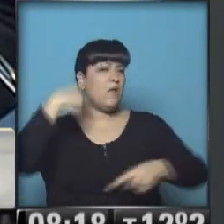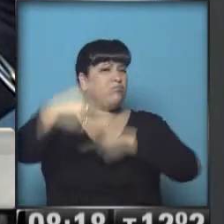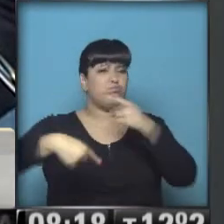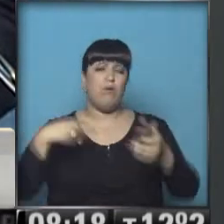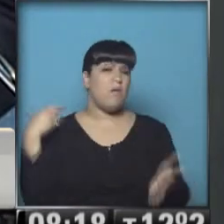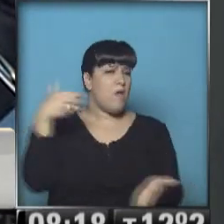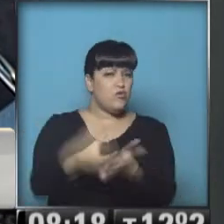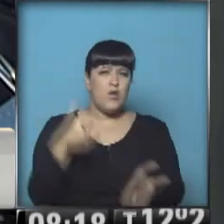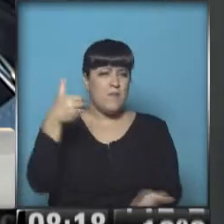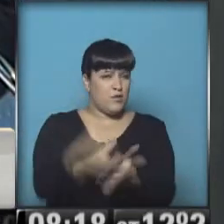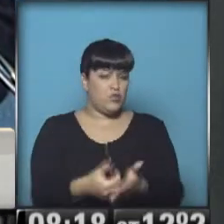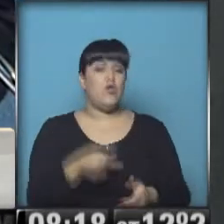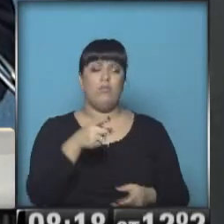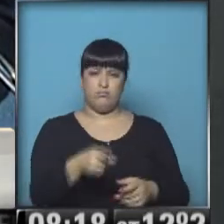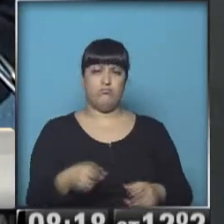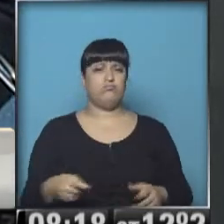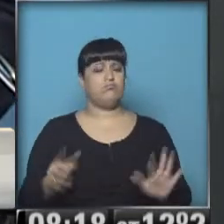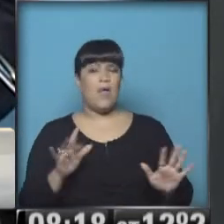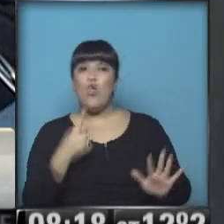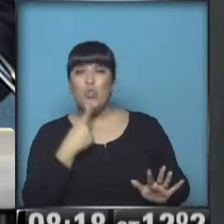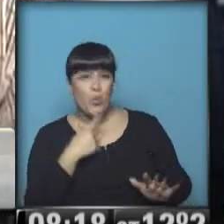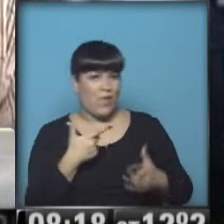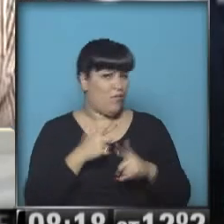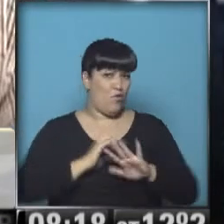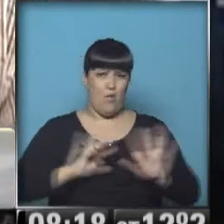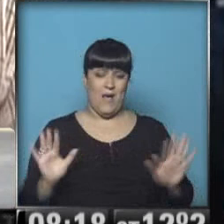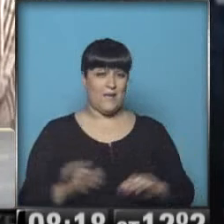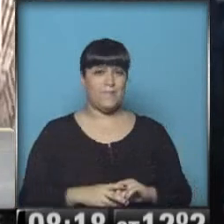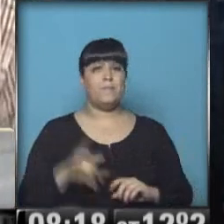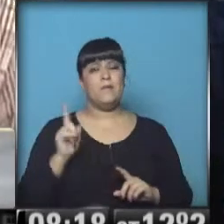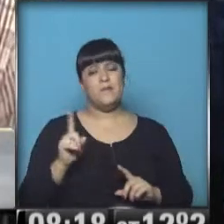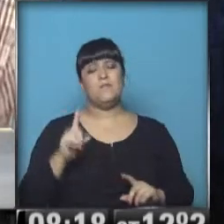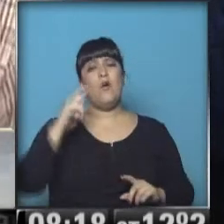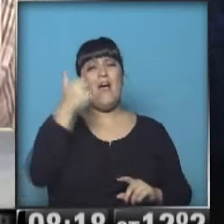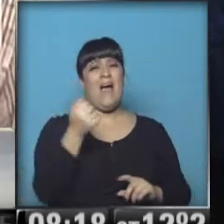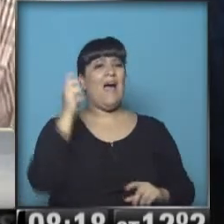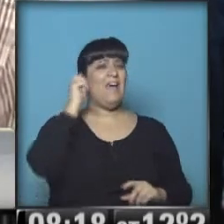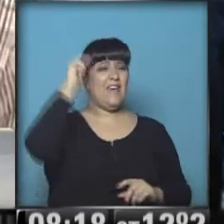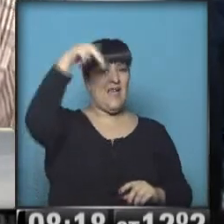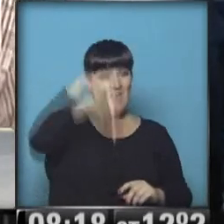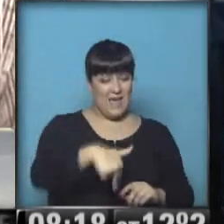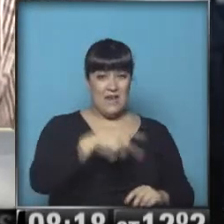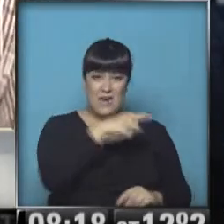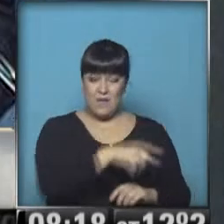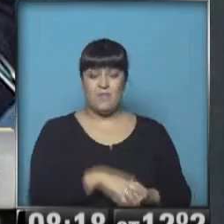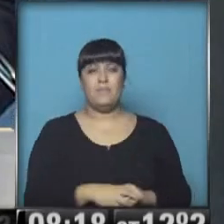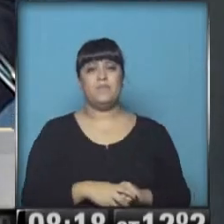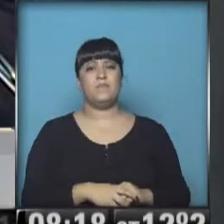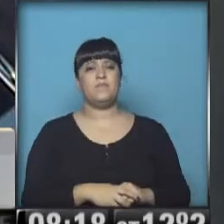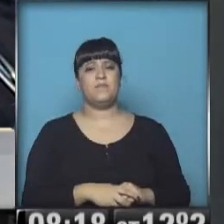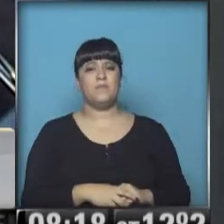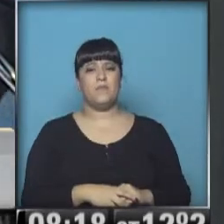financiamiento no cabe la menor duda que la ahe en la auditoría general de la nación es